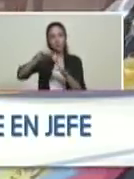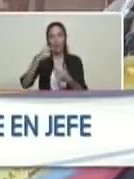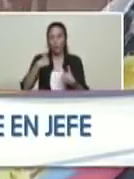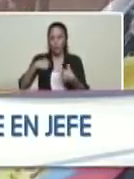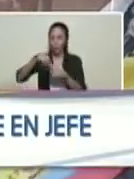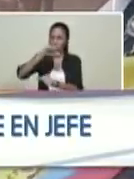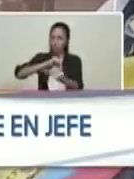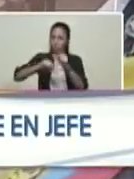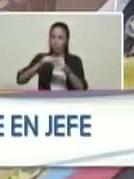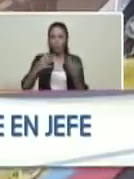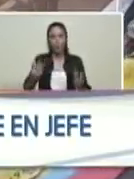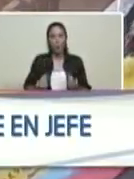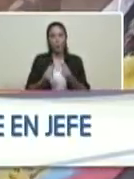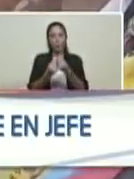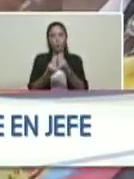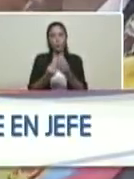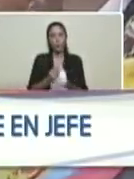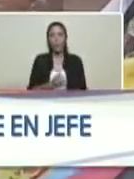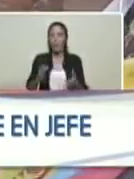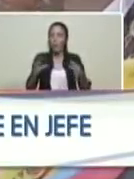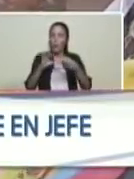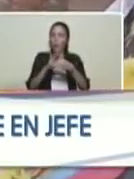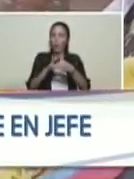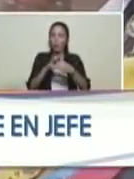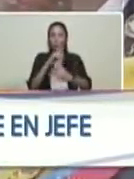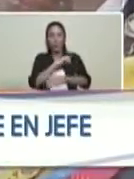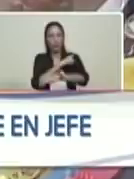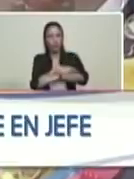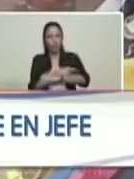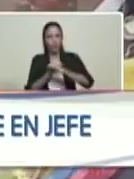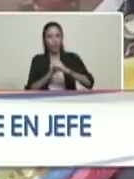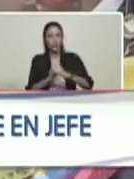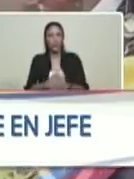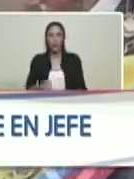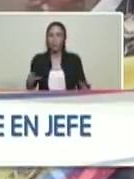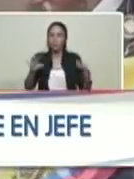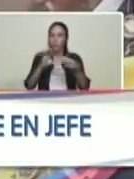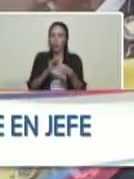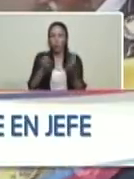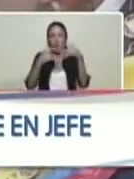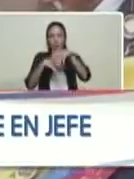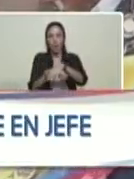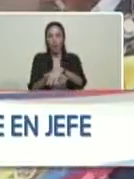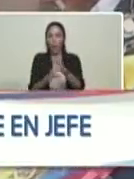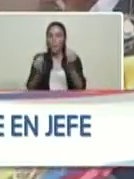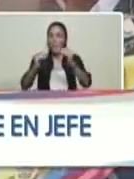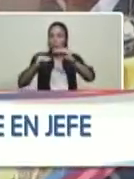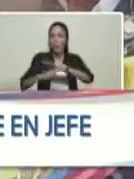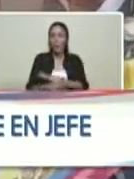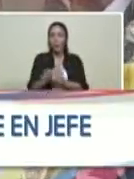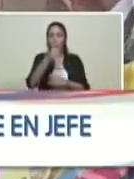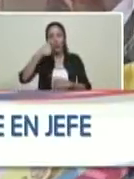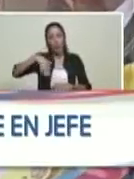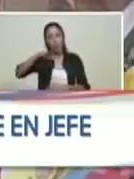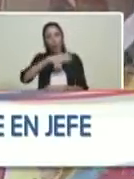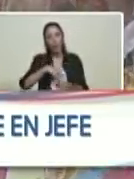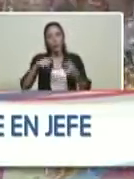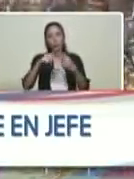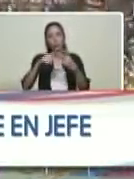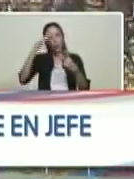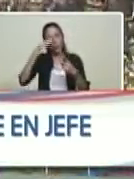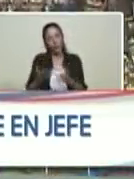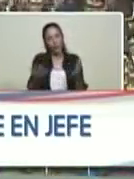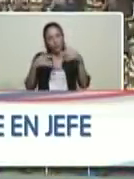vamos a unificar vamos a fortalecer vamos a cuestionar cada vez más al pueblo ya la fuerza armada